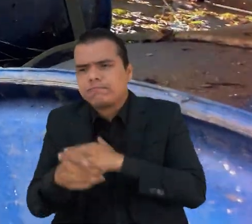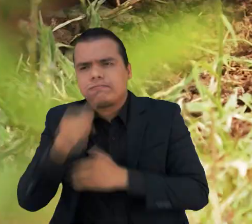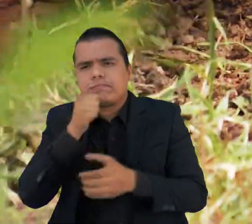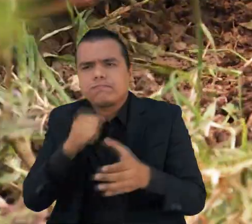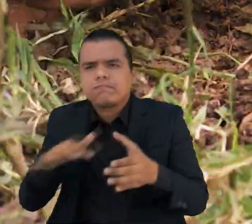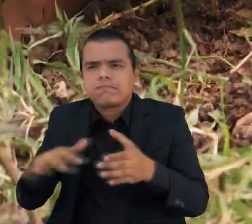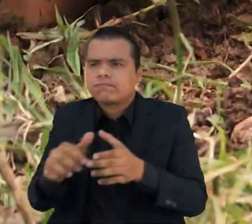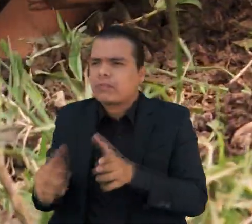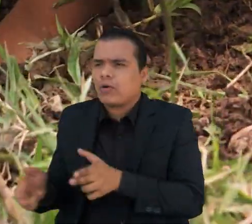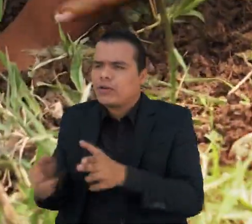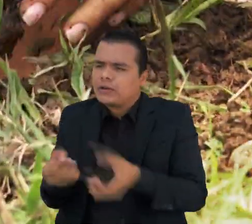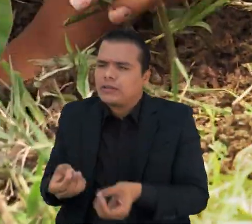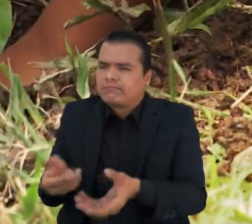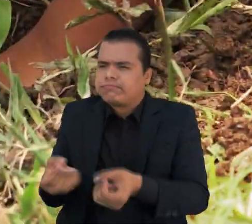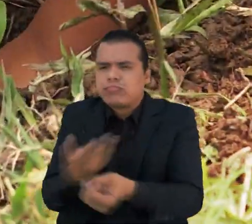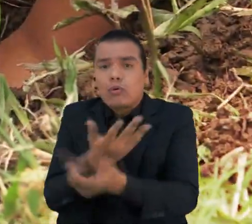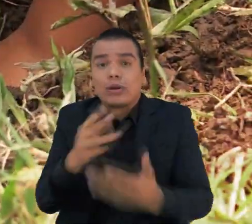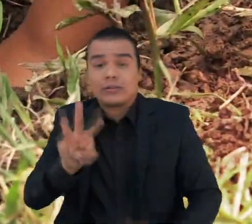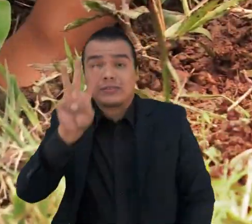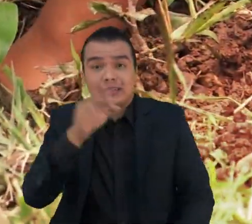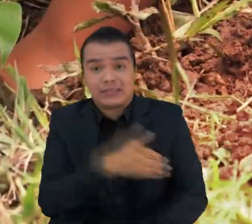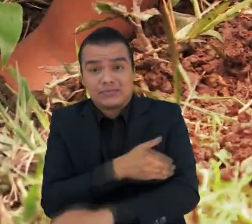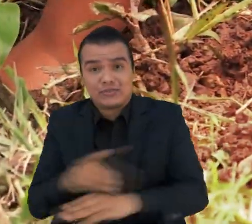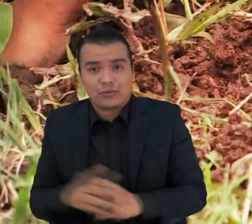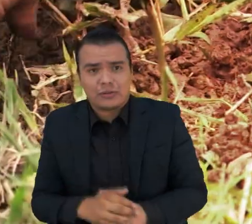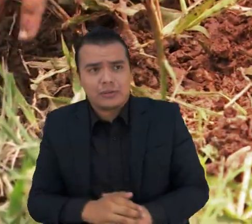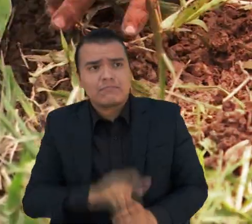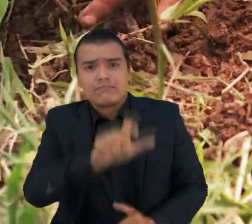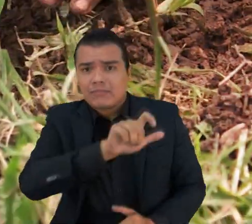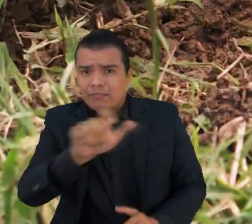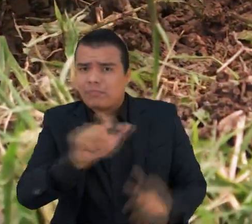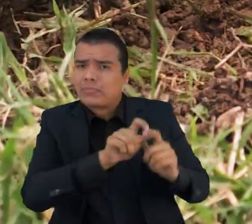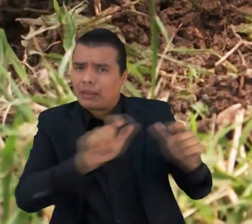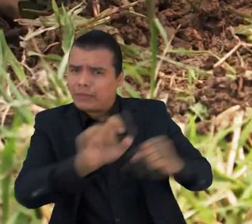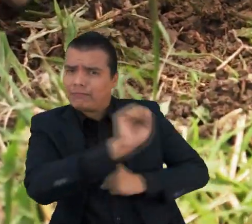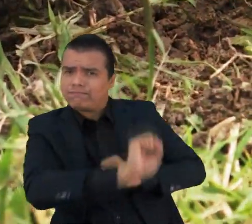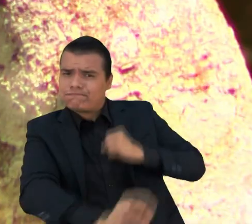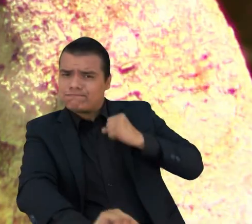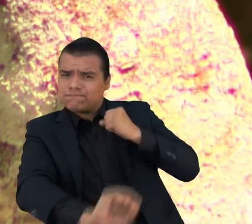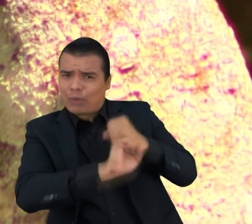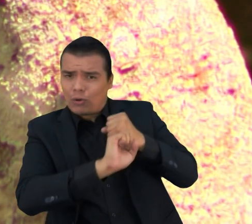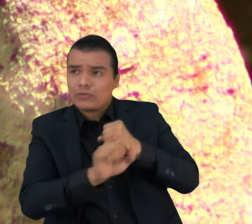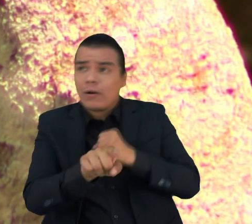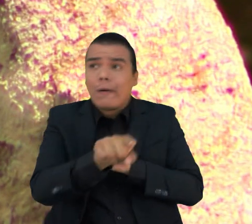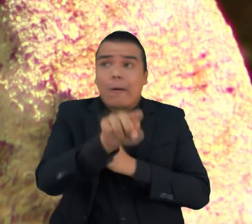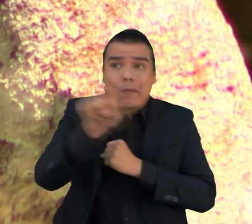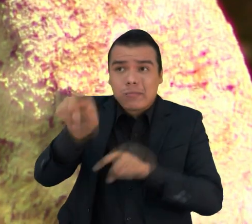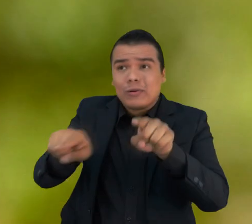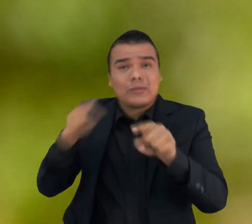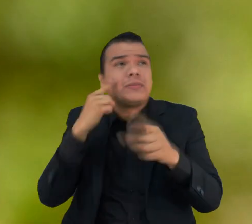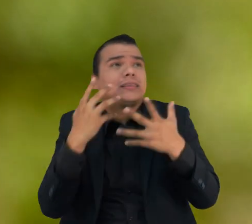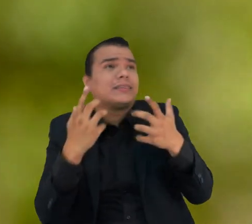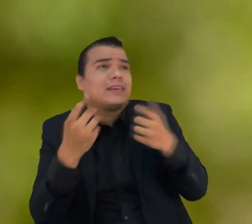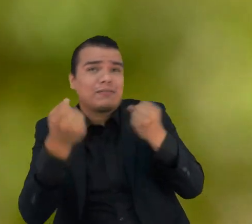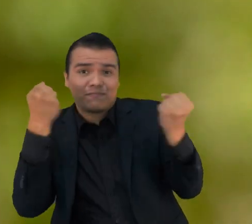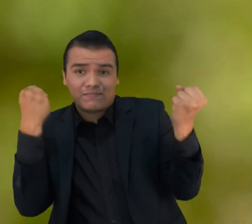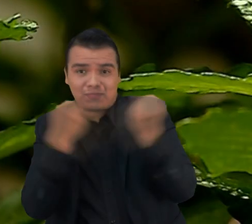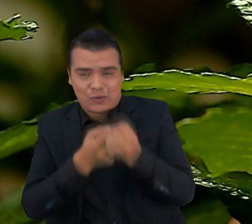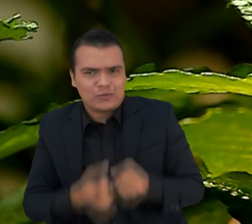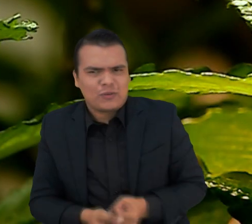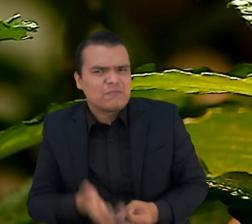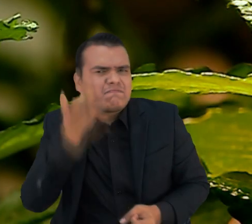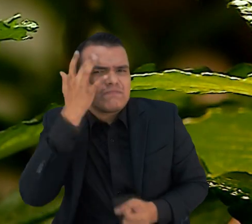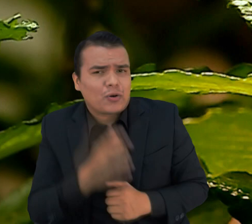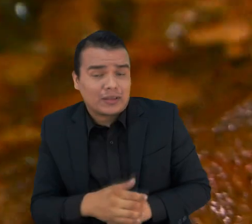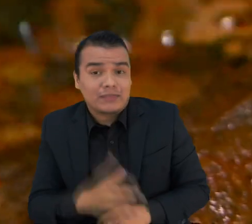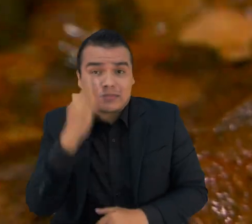agua. Cientos de manos han ayudado y miles más desean apoyar. Un solo árbol puede ser el hogar de cientos de